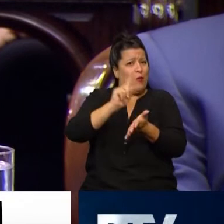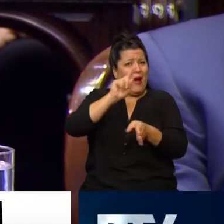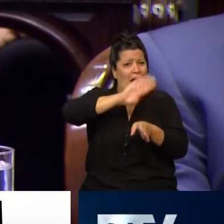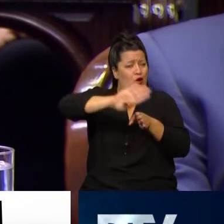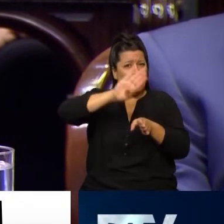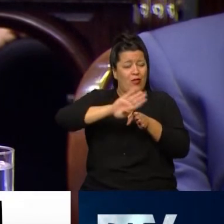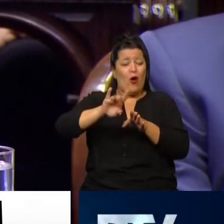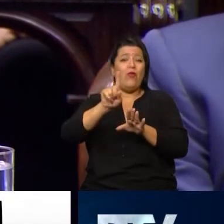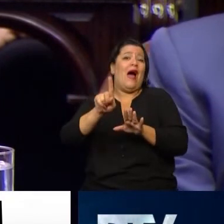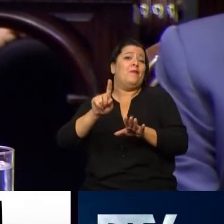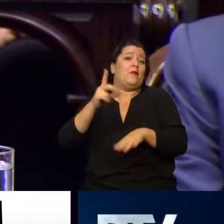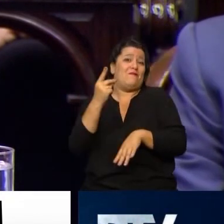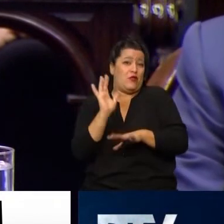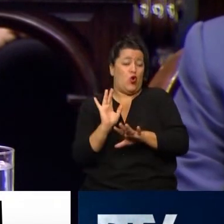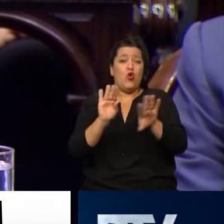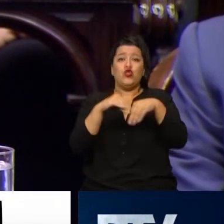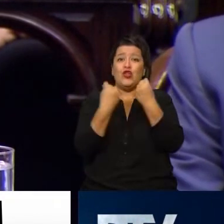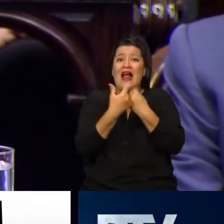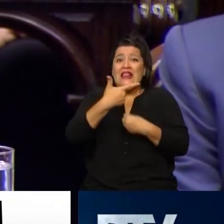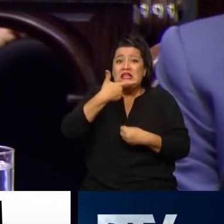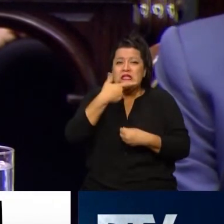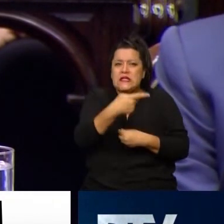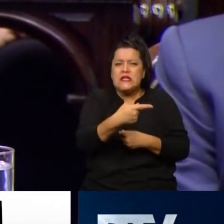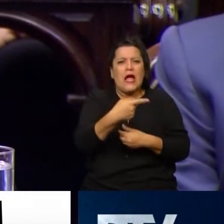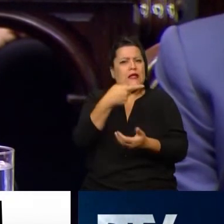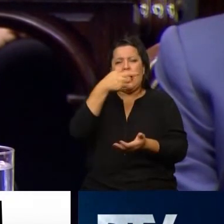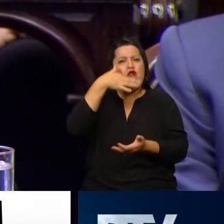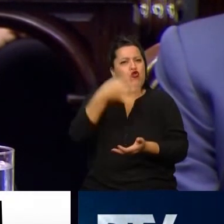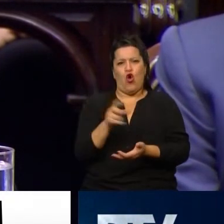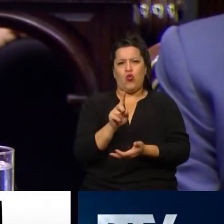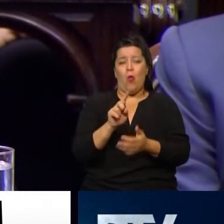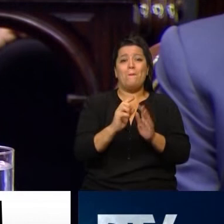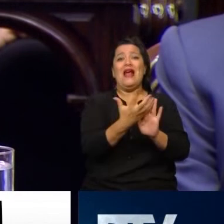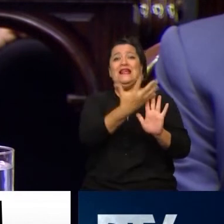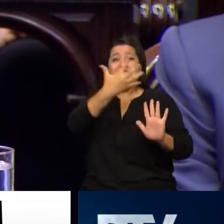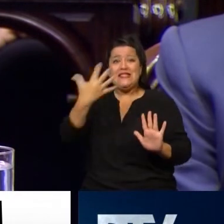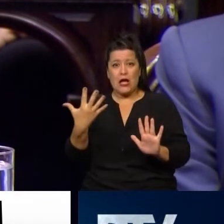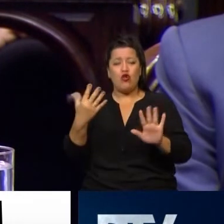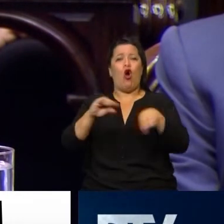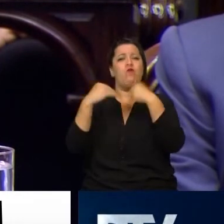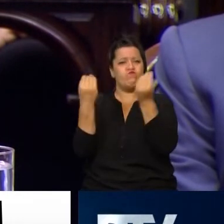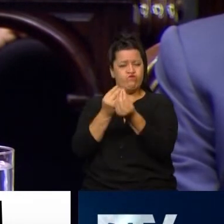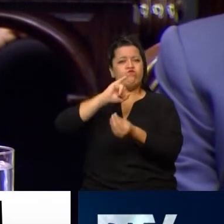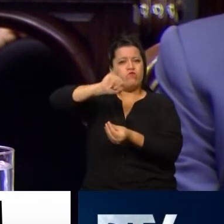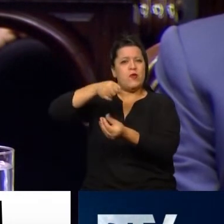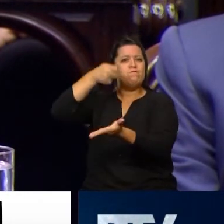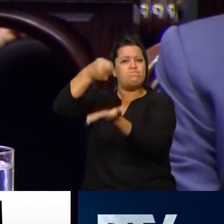cuales 17 no se cumplieron, solo 5 concluyeron.